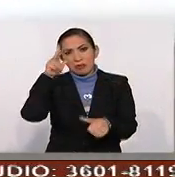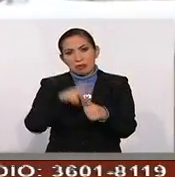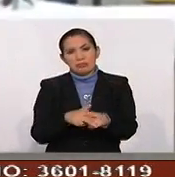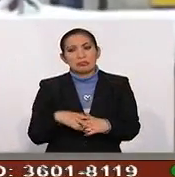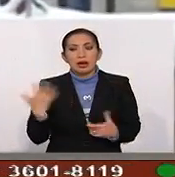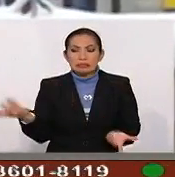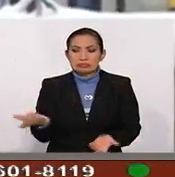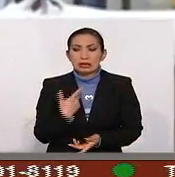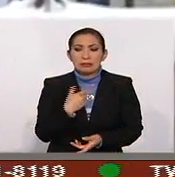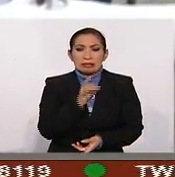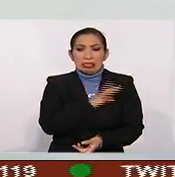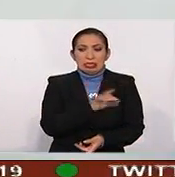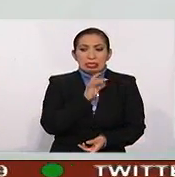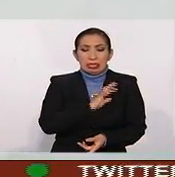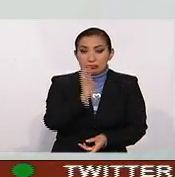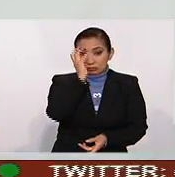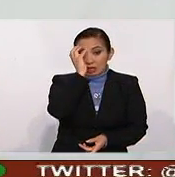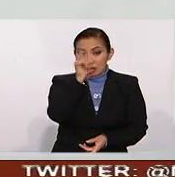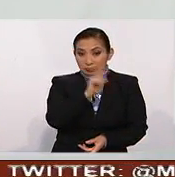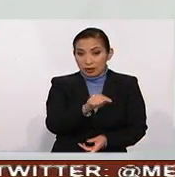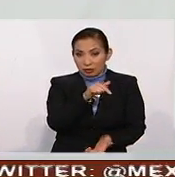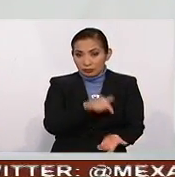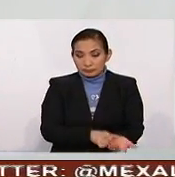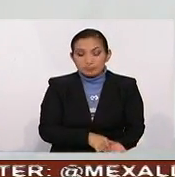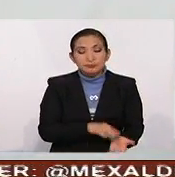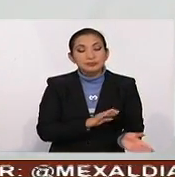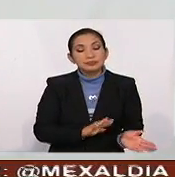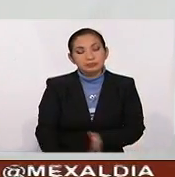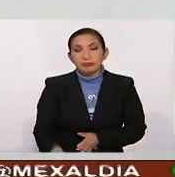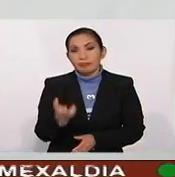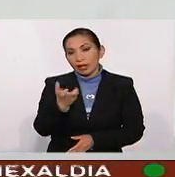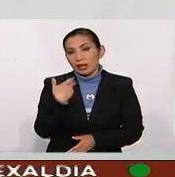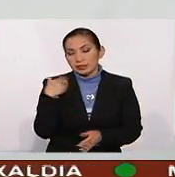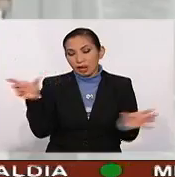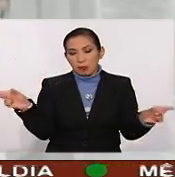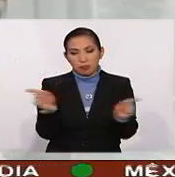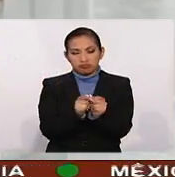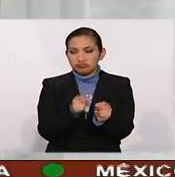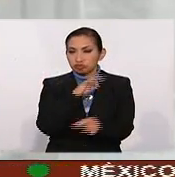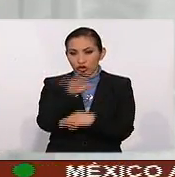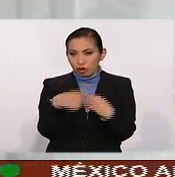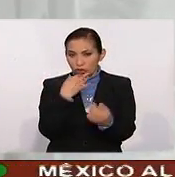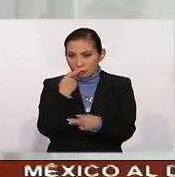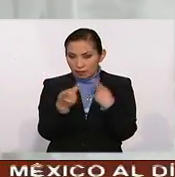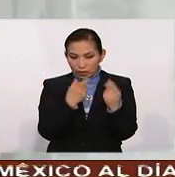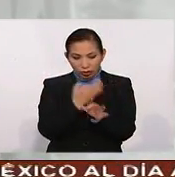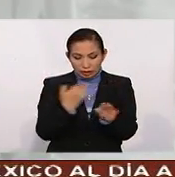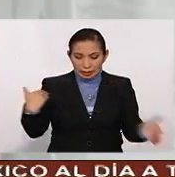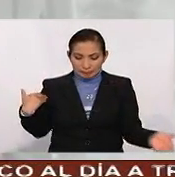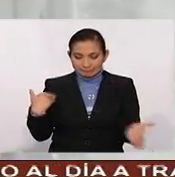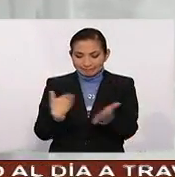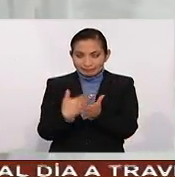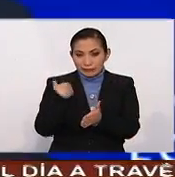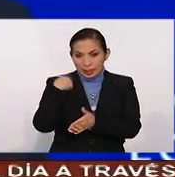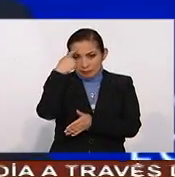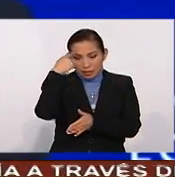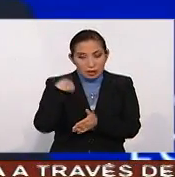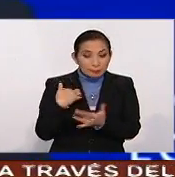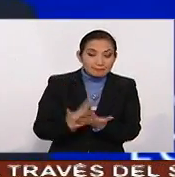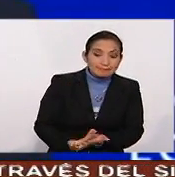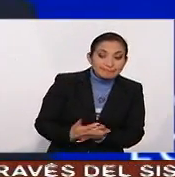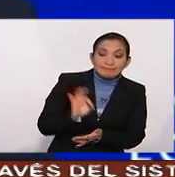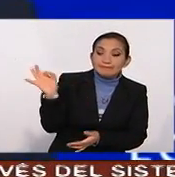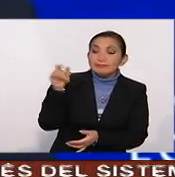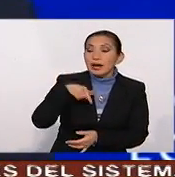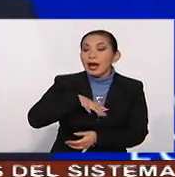son amenazas muy serias para este lugar. Y ese sería el resumen. Ahora estamos esperando, dentro de media hora escasamente, que va a